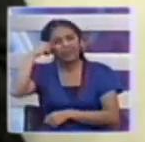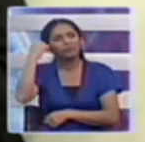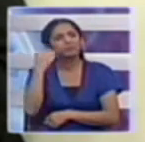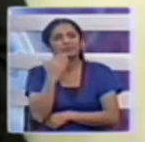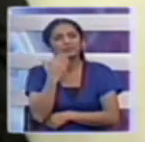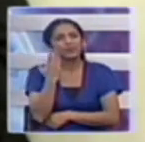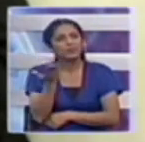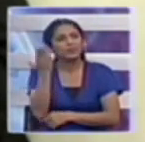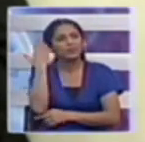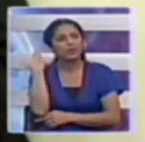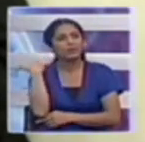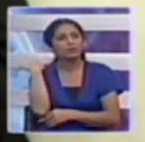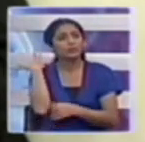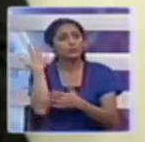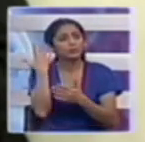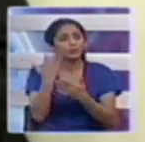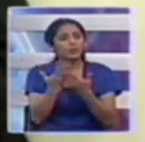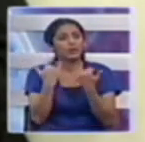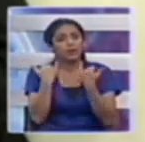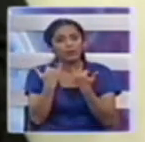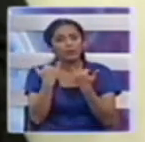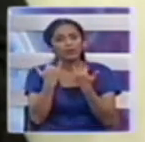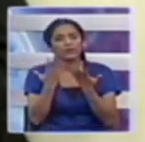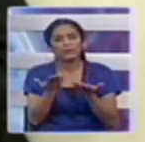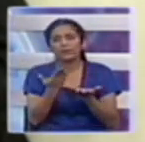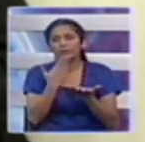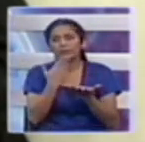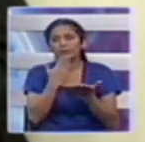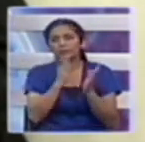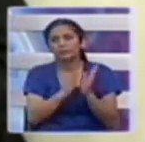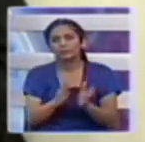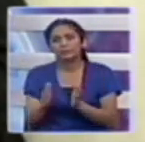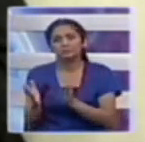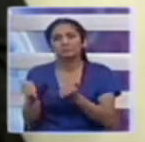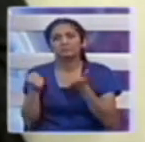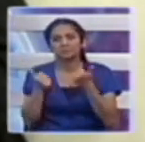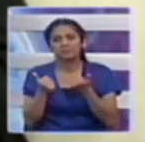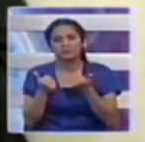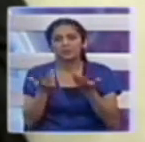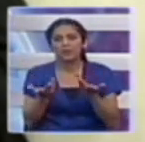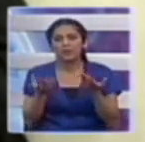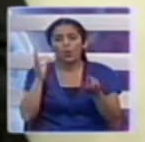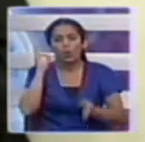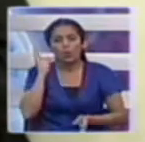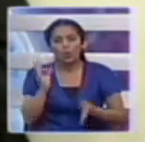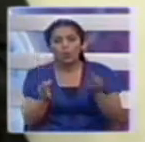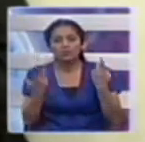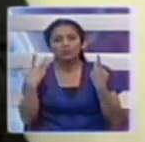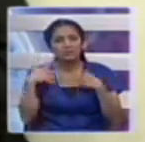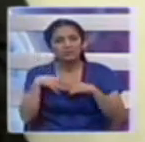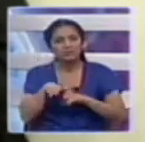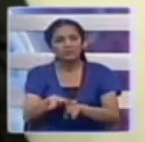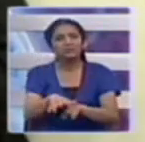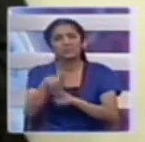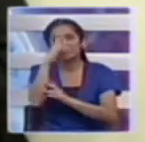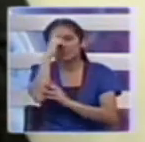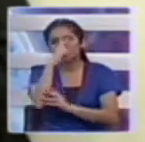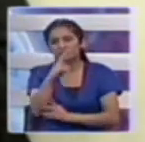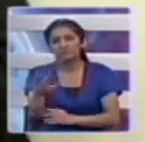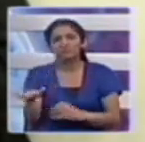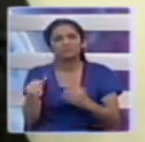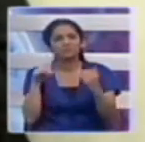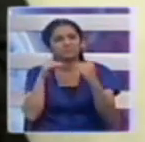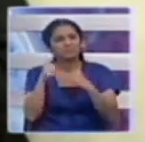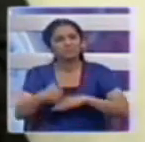sobre todo, hay algunas palabras que la definen: justicia social, inclusión, equidad, dignidad, soberanía,